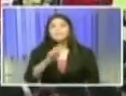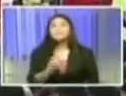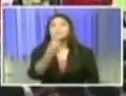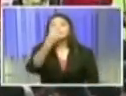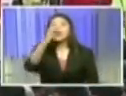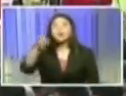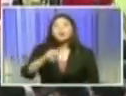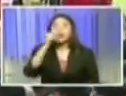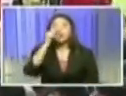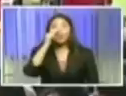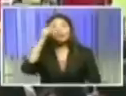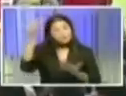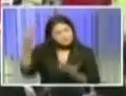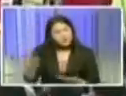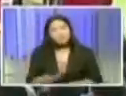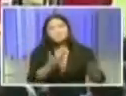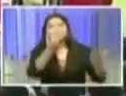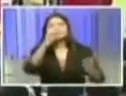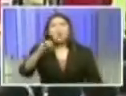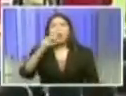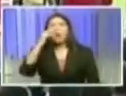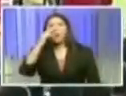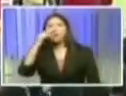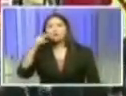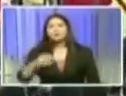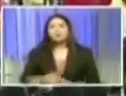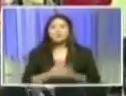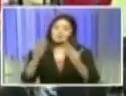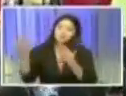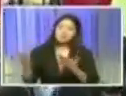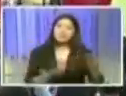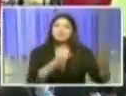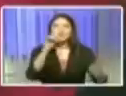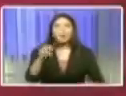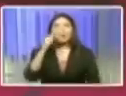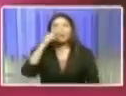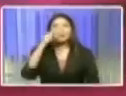1 de junio, bienvenido junio, welcome junio.